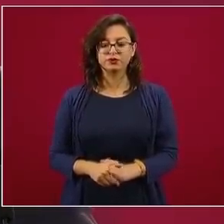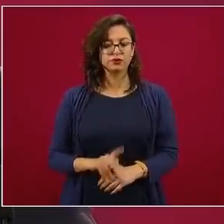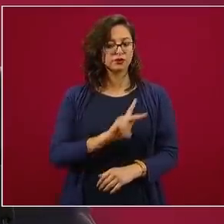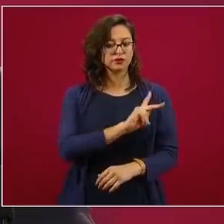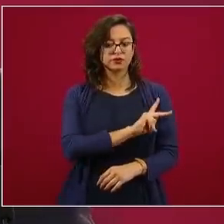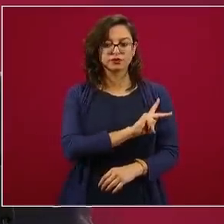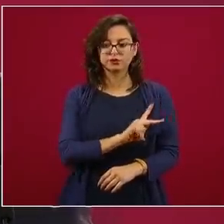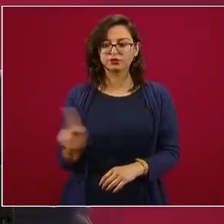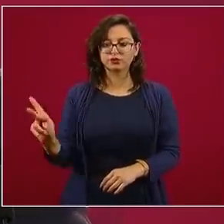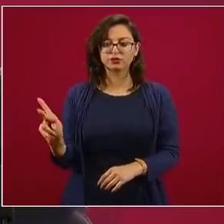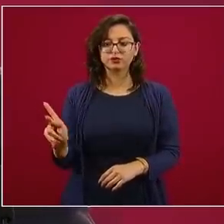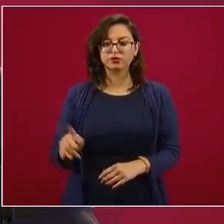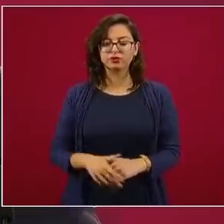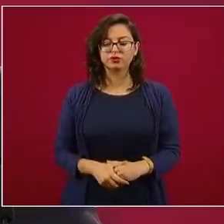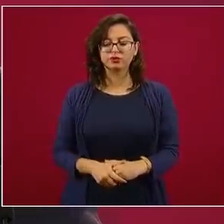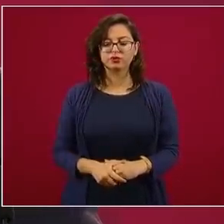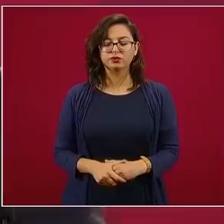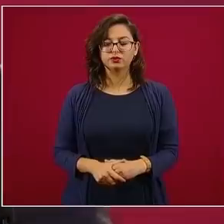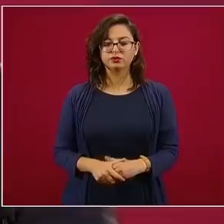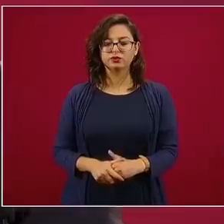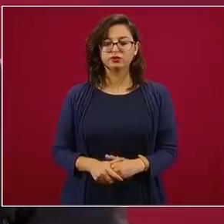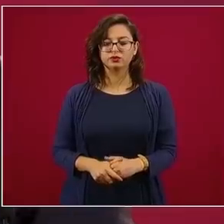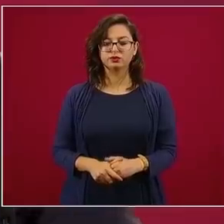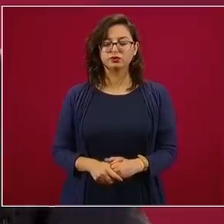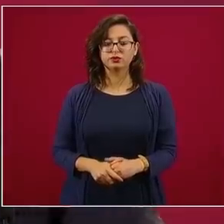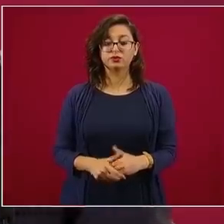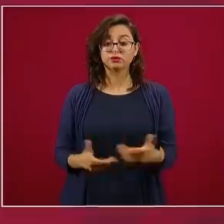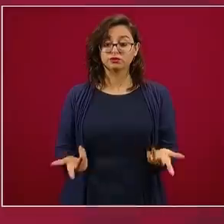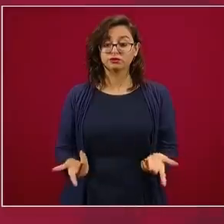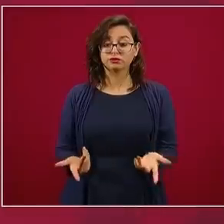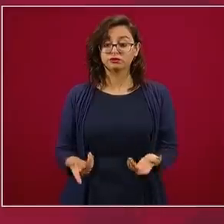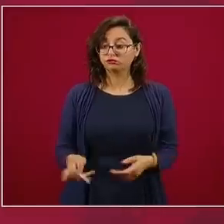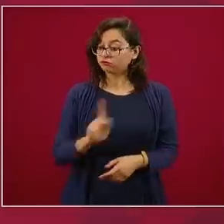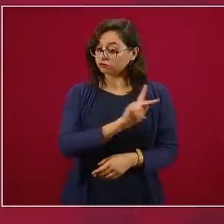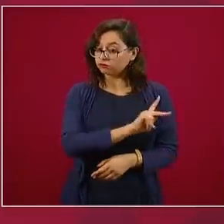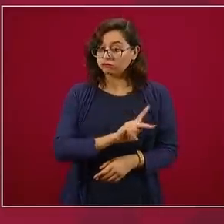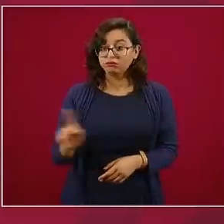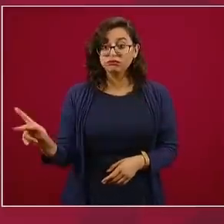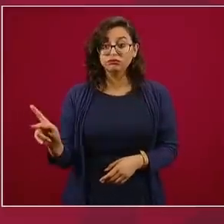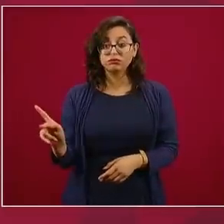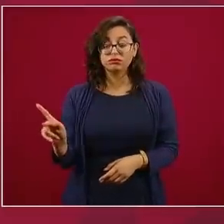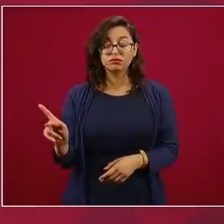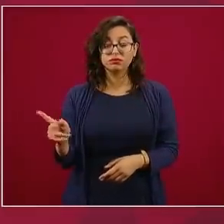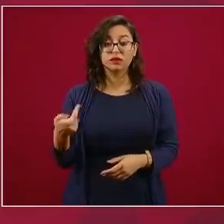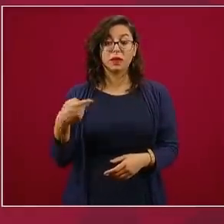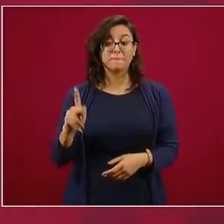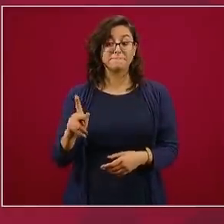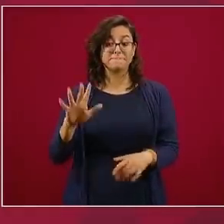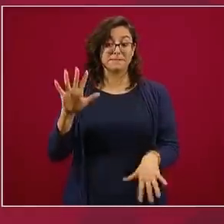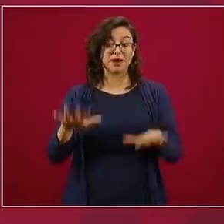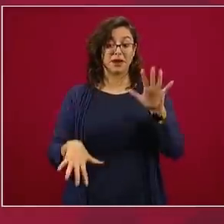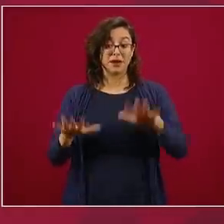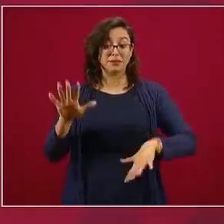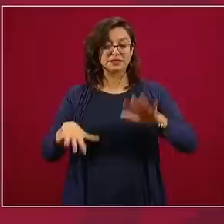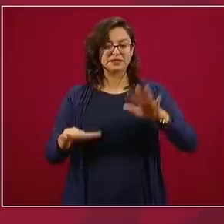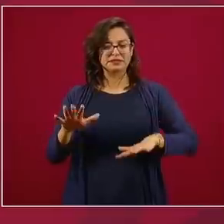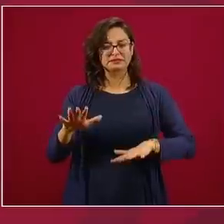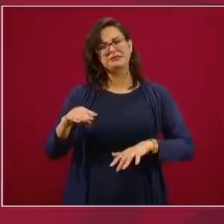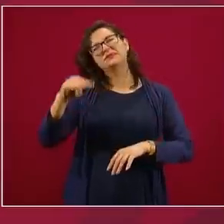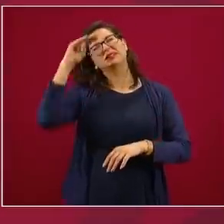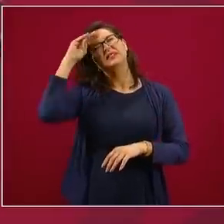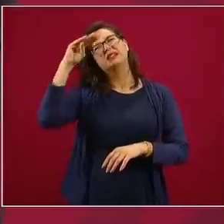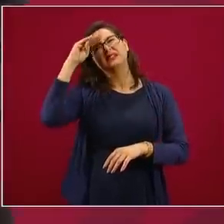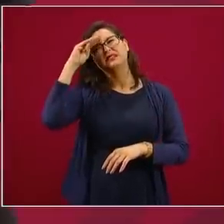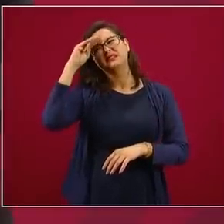Todos. Se dice universal, pero a veces no se entiende